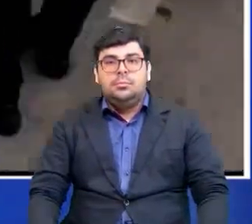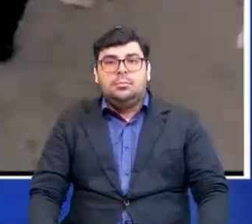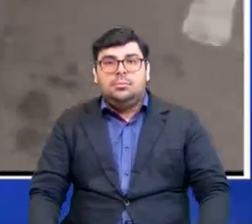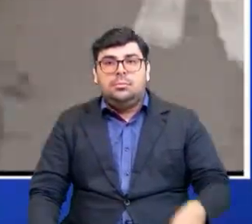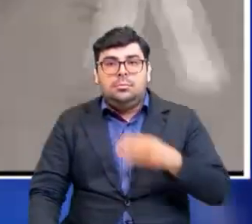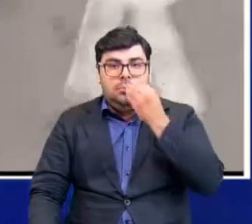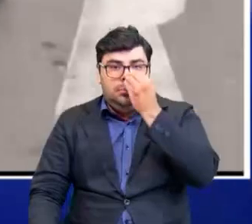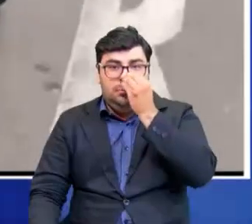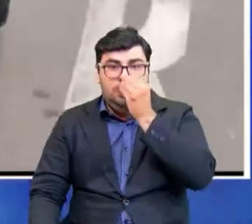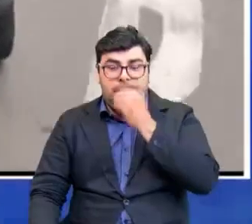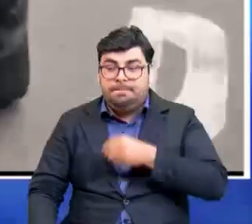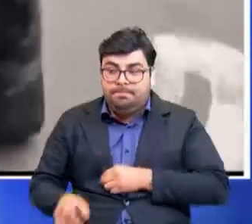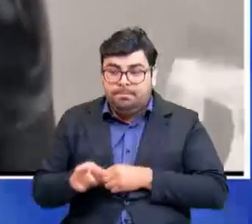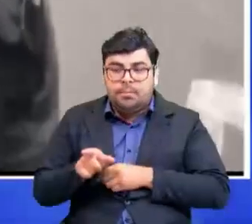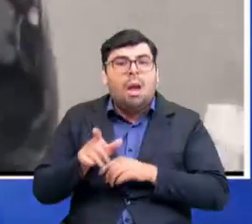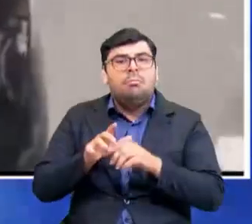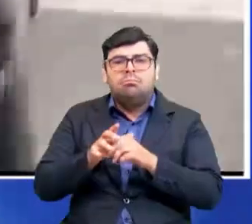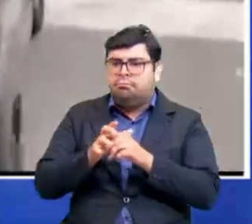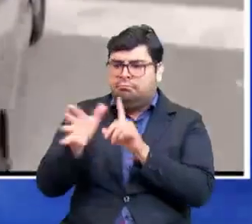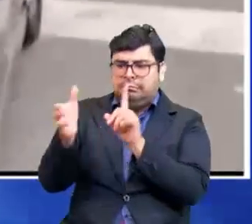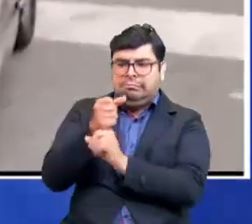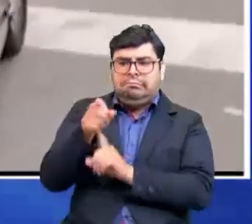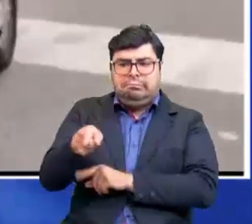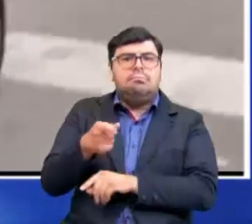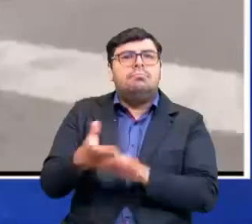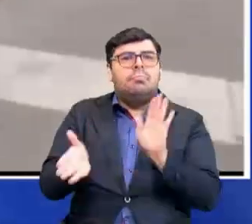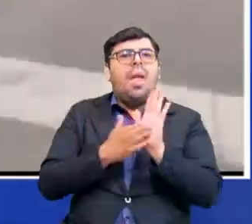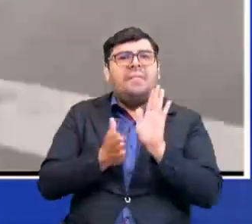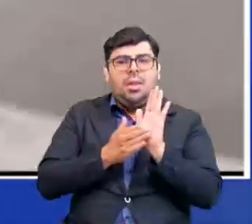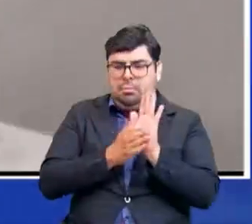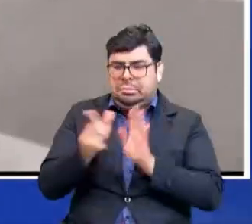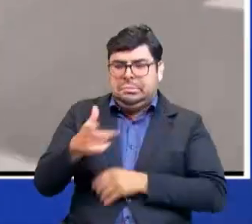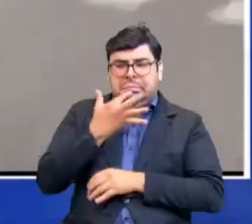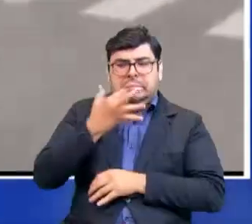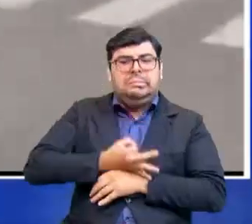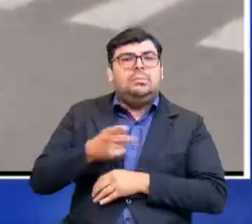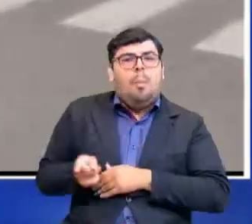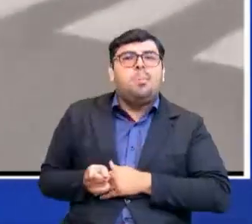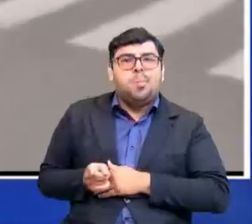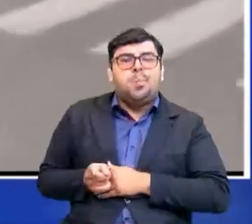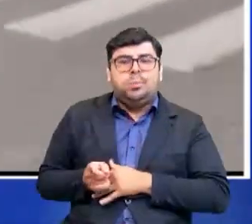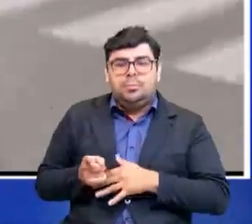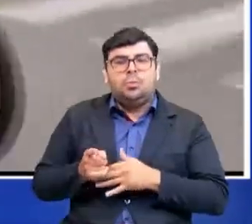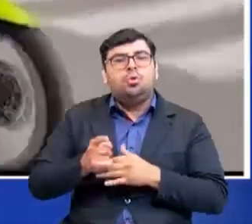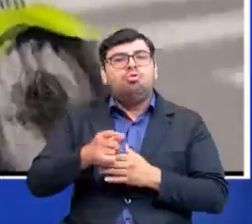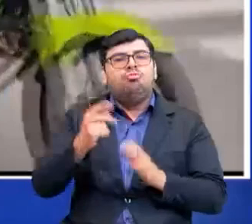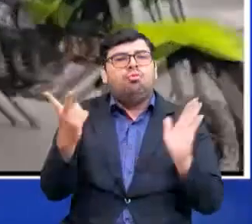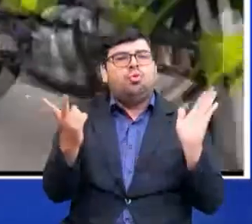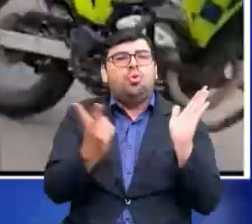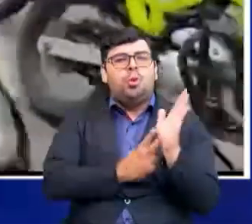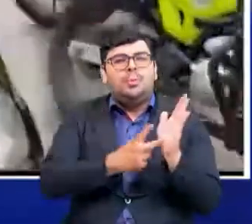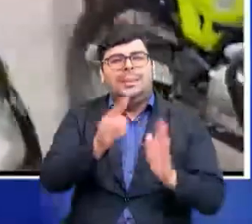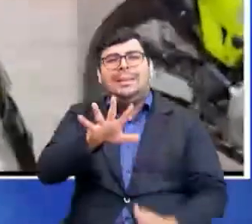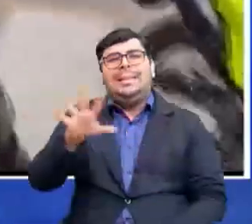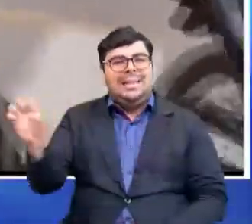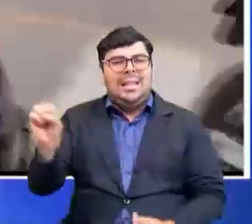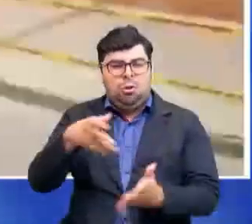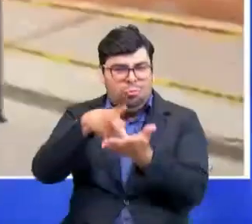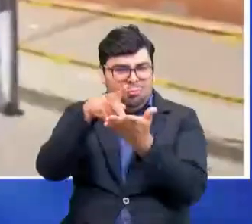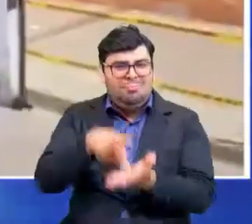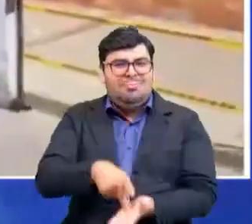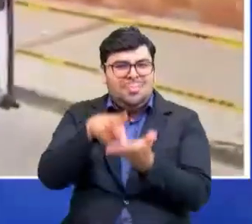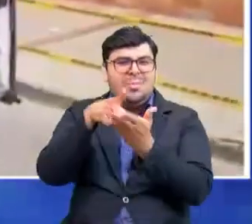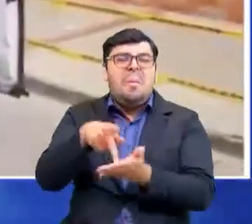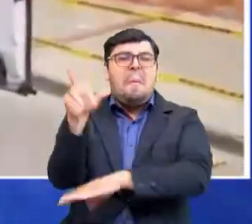materiales probatorios y evidencia física, incautando la cantidad de 2.500 gramos de marihuana y